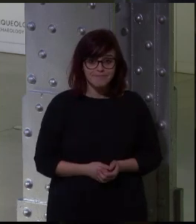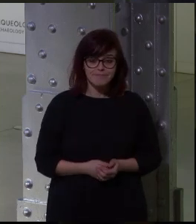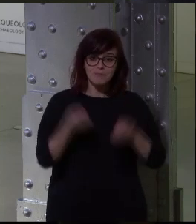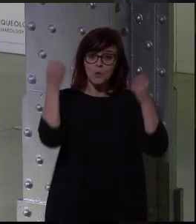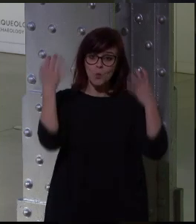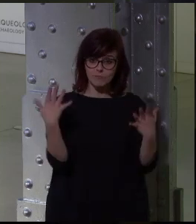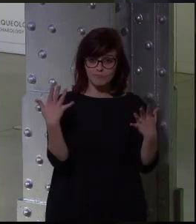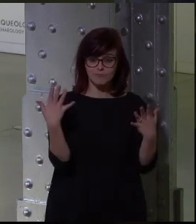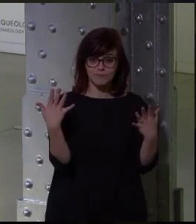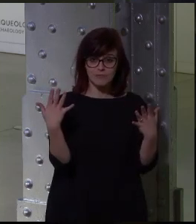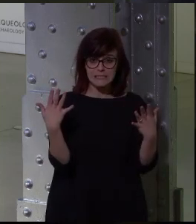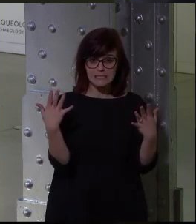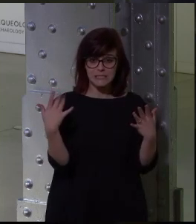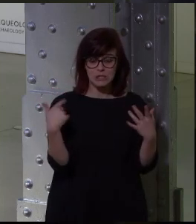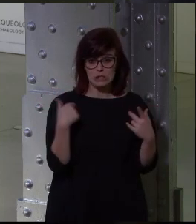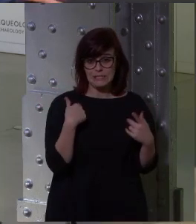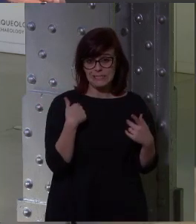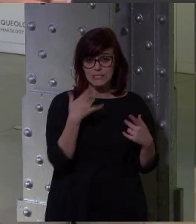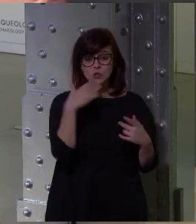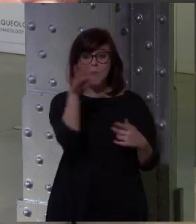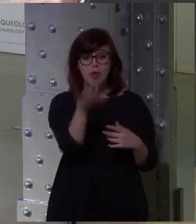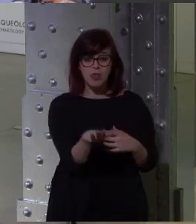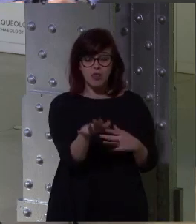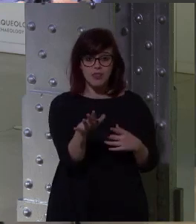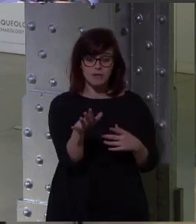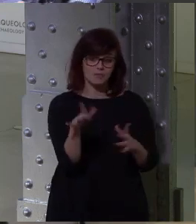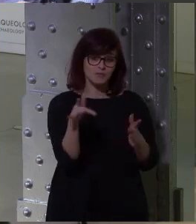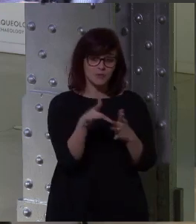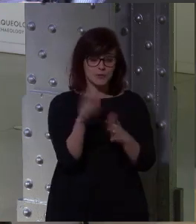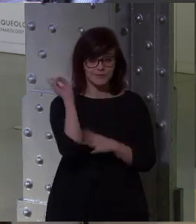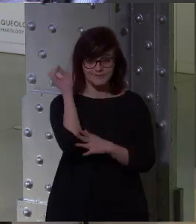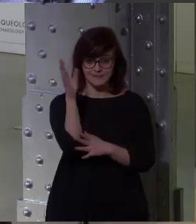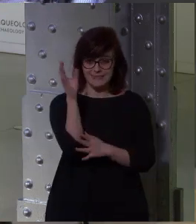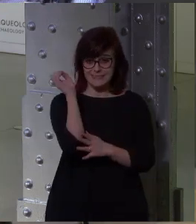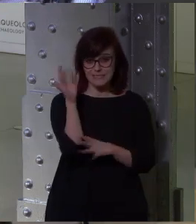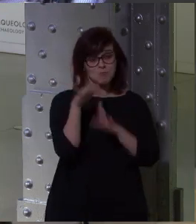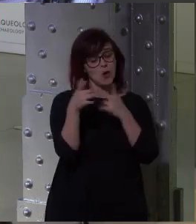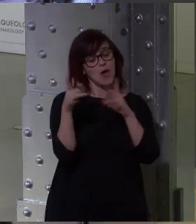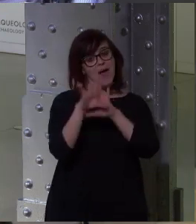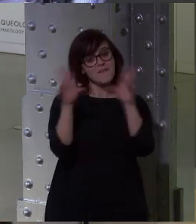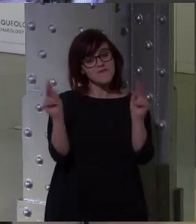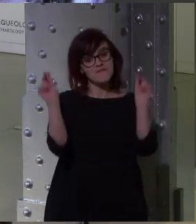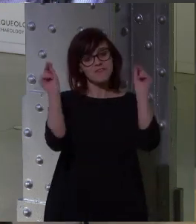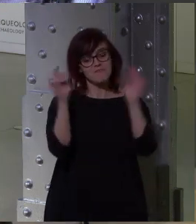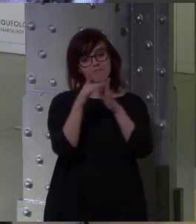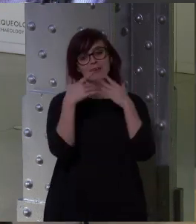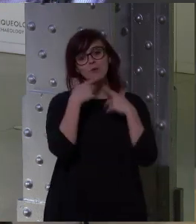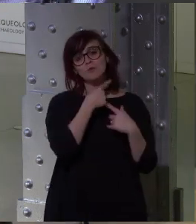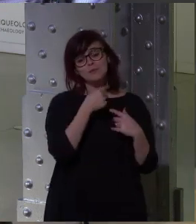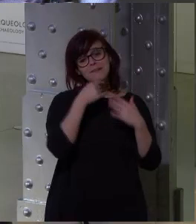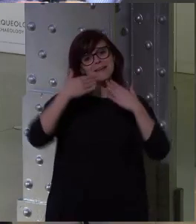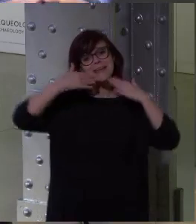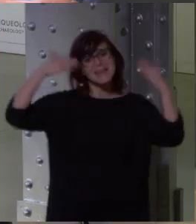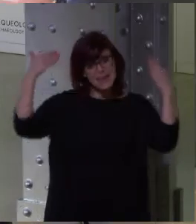Bueno, yo, si os parece bien, daría por cerrado el encuentro. Me gustaría